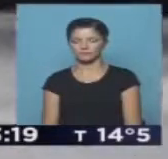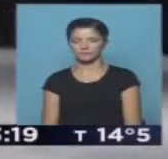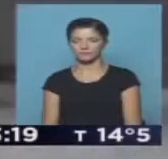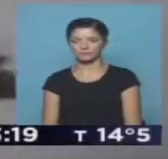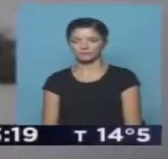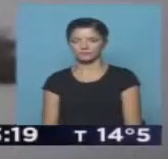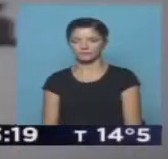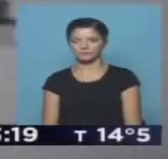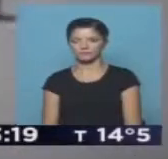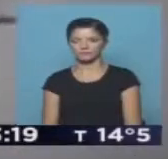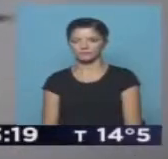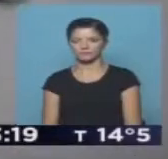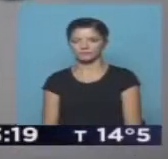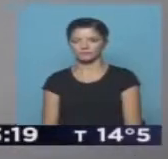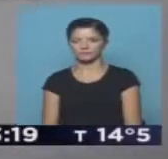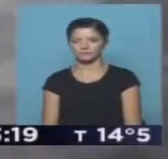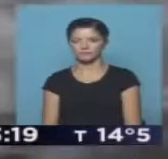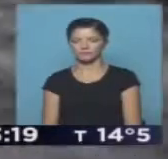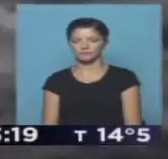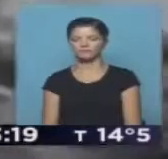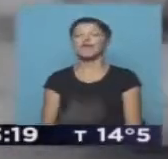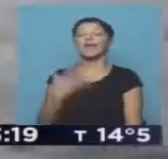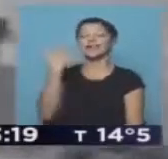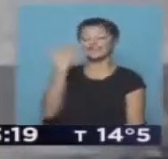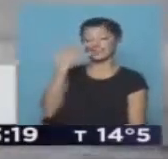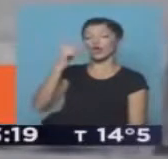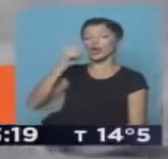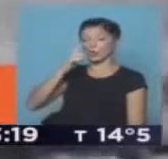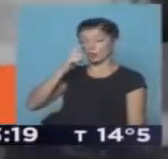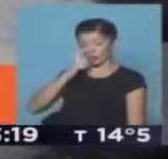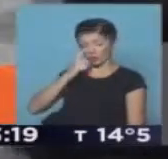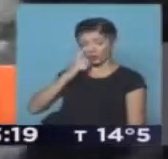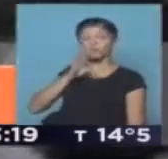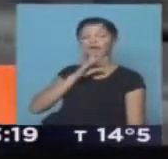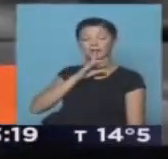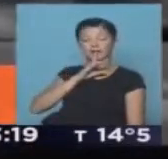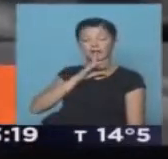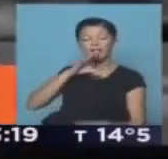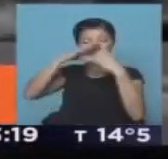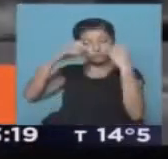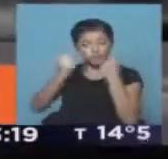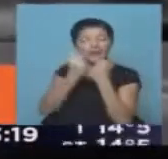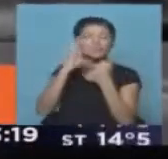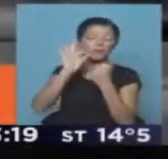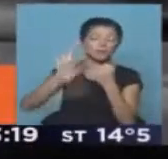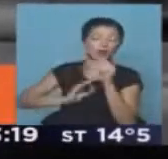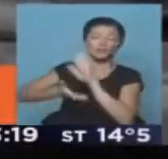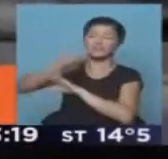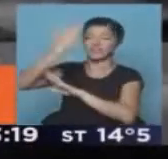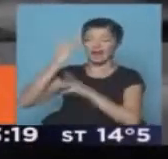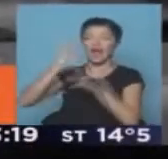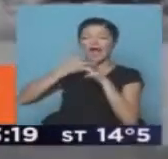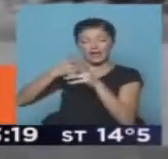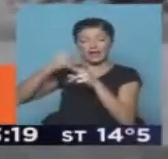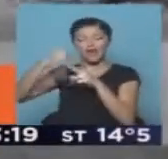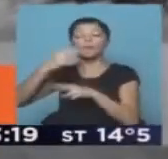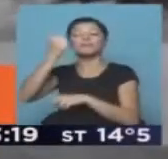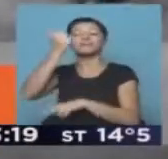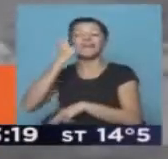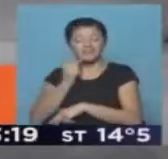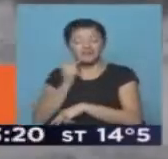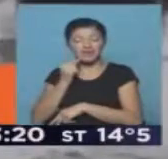2 el 5 de junio israel conmemora los 50 años de la guerra de los 6 días un conflicto bélico